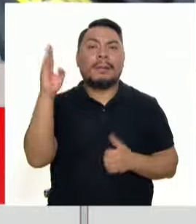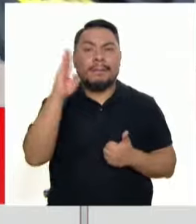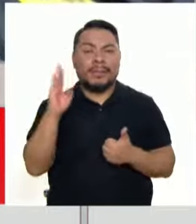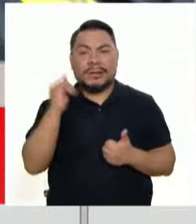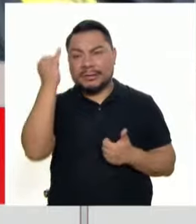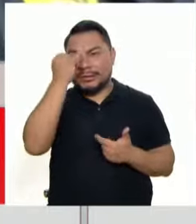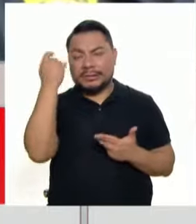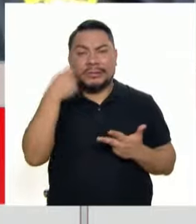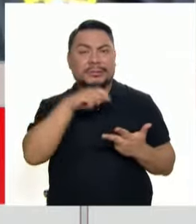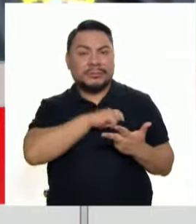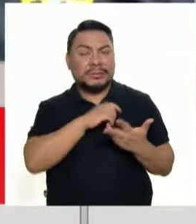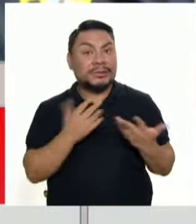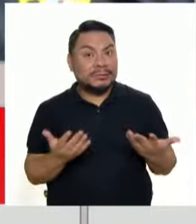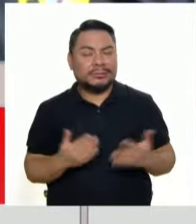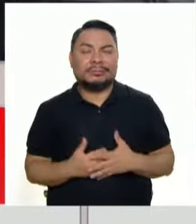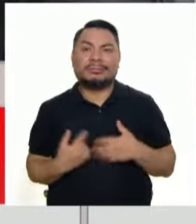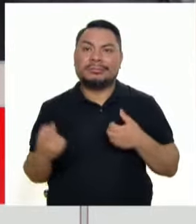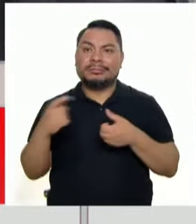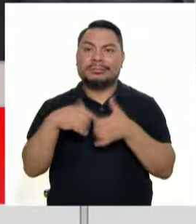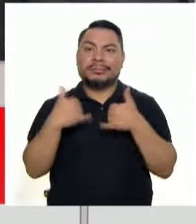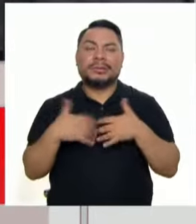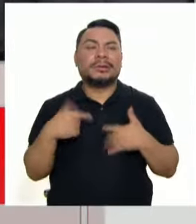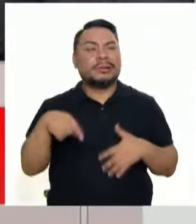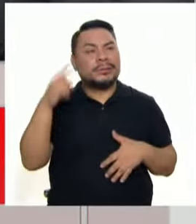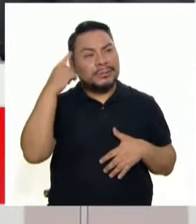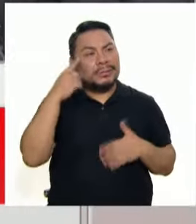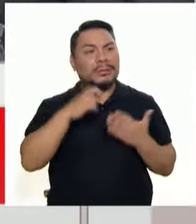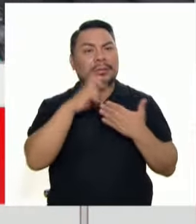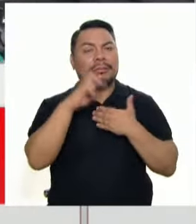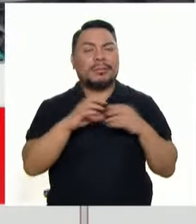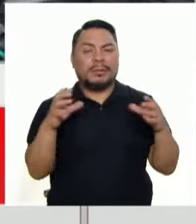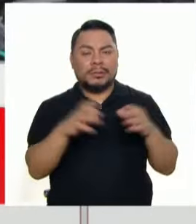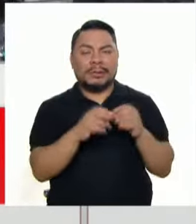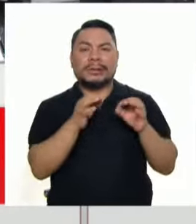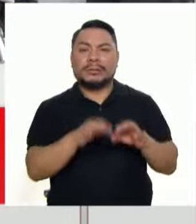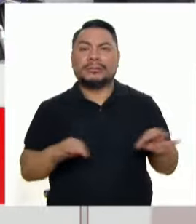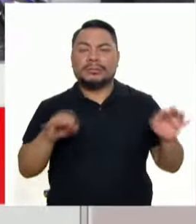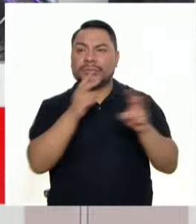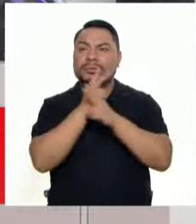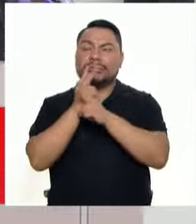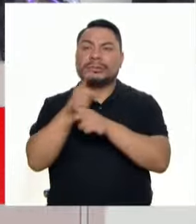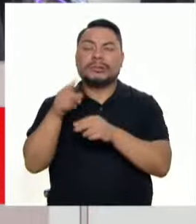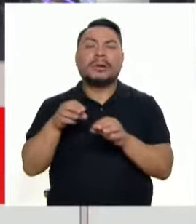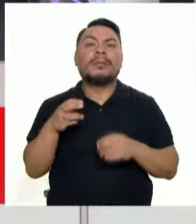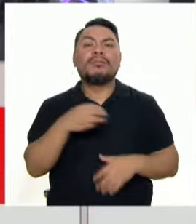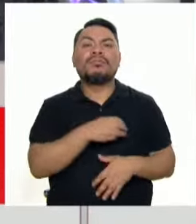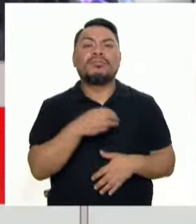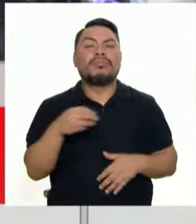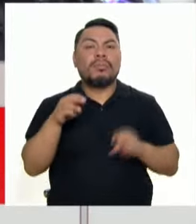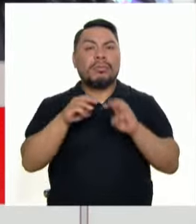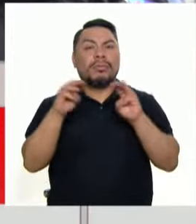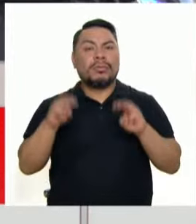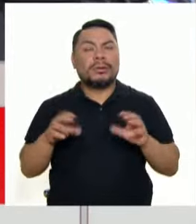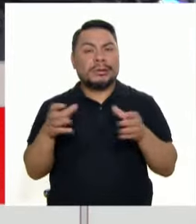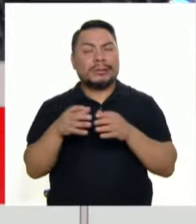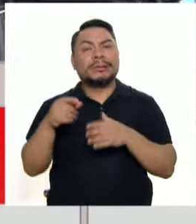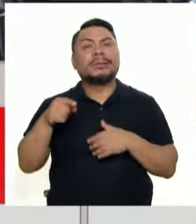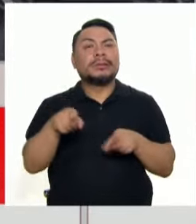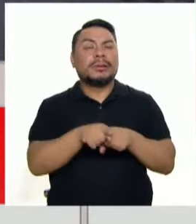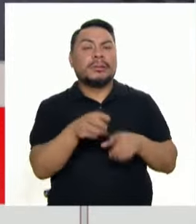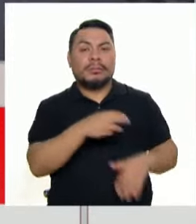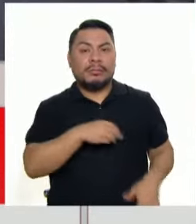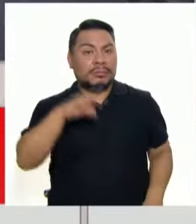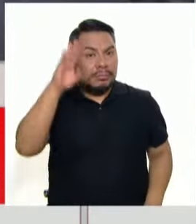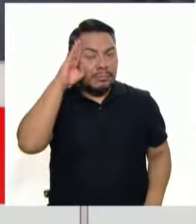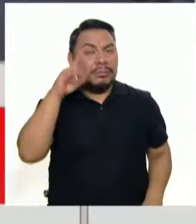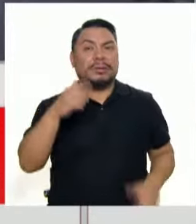Italia, España. Entonces, en esa medida hay planes de contingencia importantes, incluso a nivel del Ministerio del Interior, nuestra Policía Nacional, nuestro Cuerpo